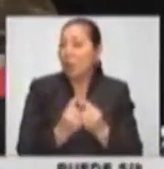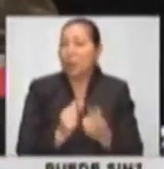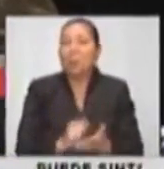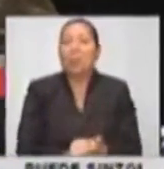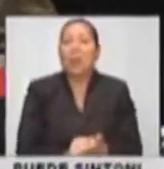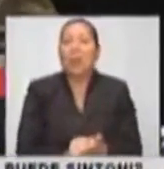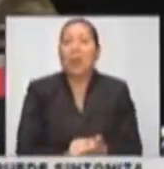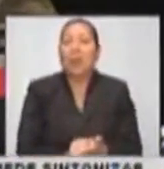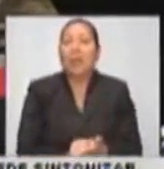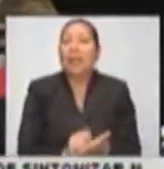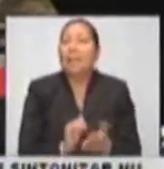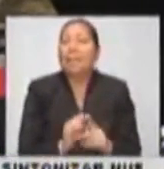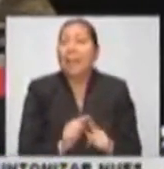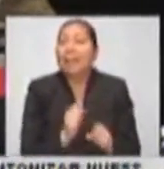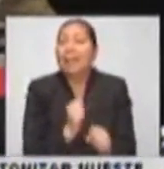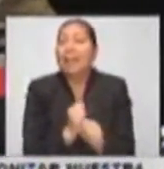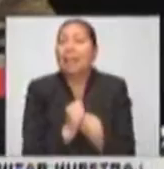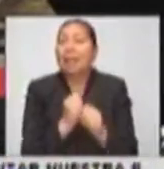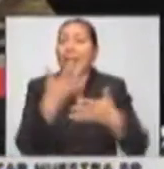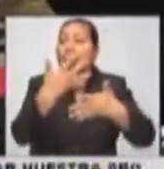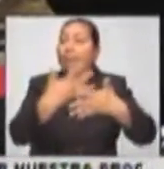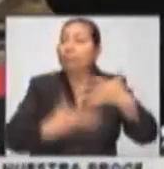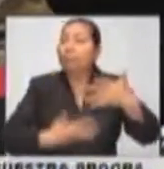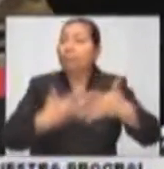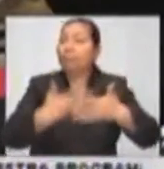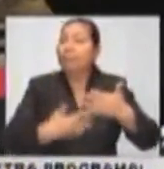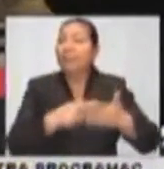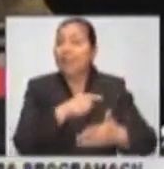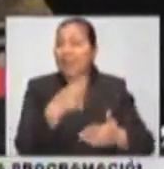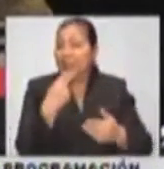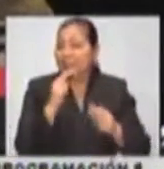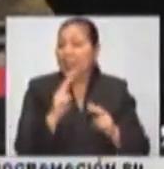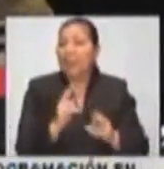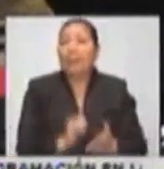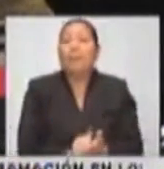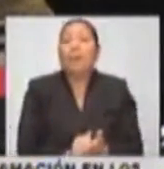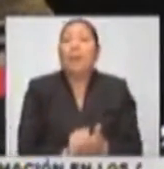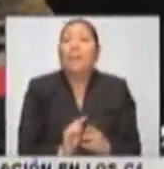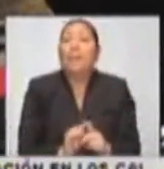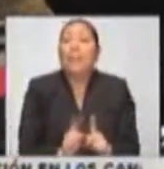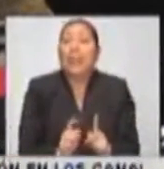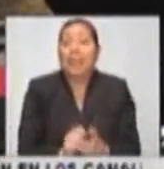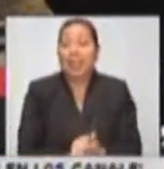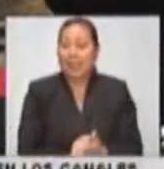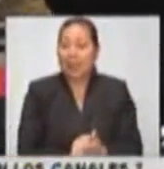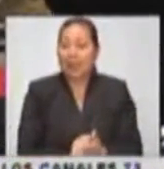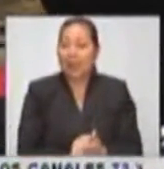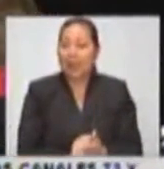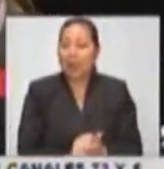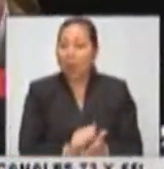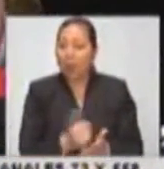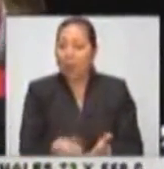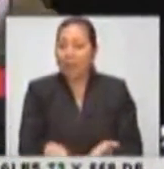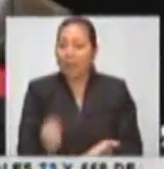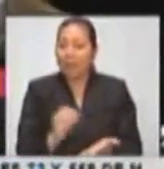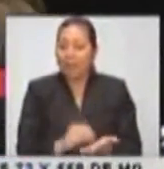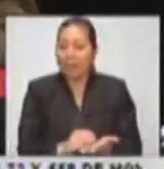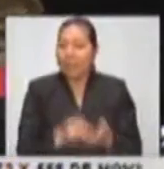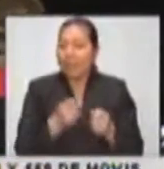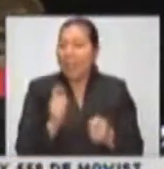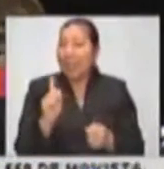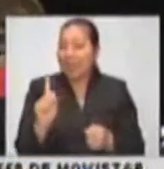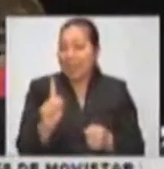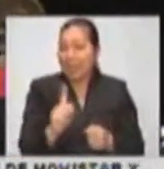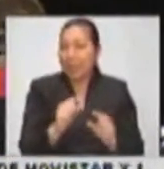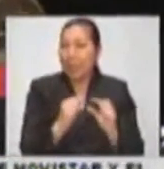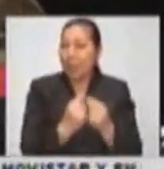en simultáneo trabajando. La lista está más adelante, ustedes la van a ver. Pero otra vez, yo insisto, en cada uno de